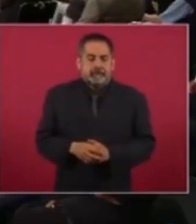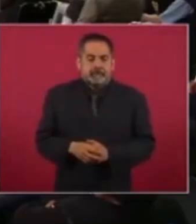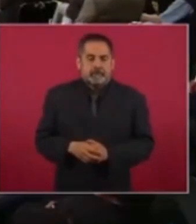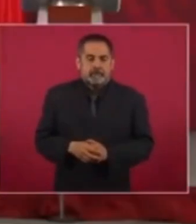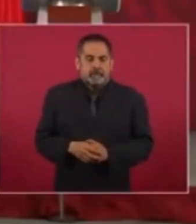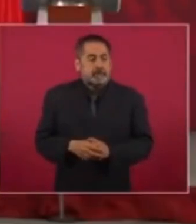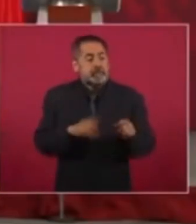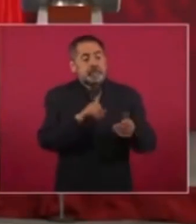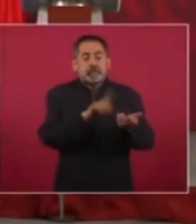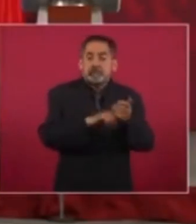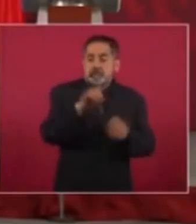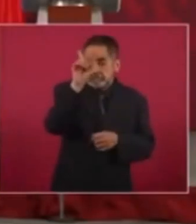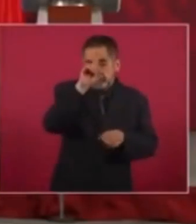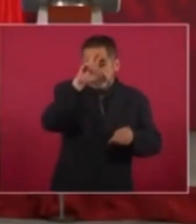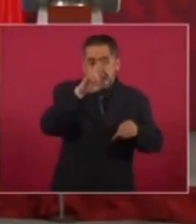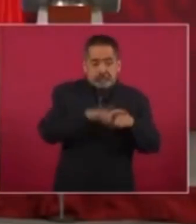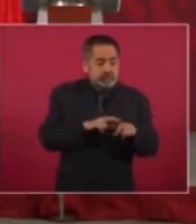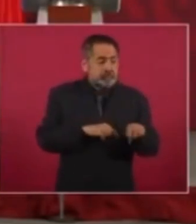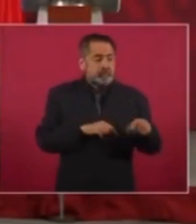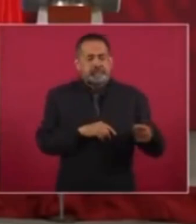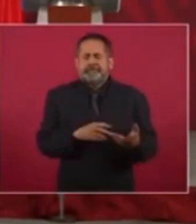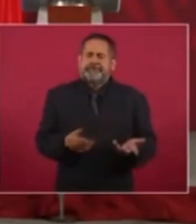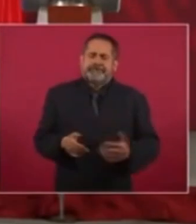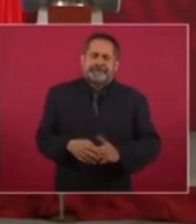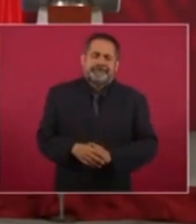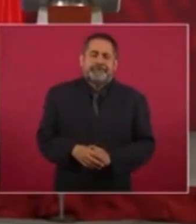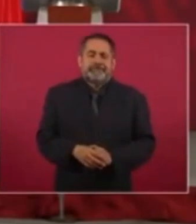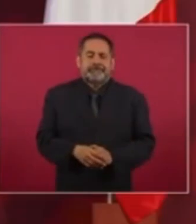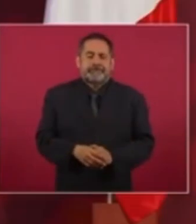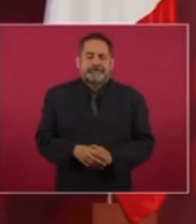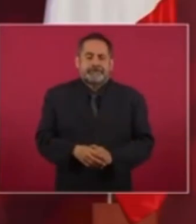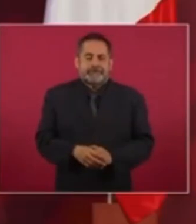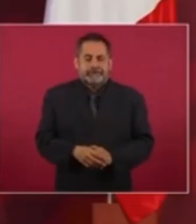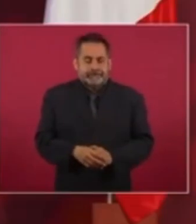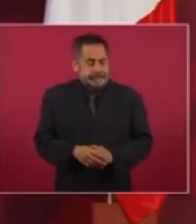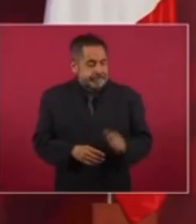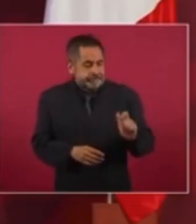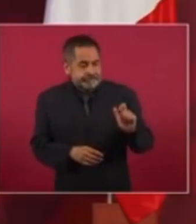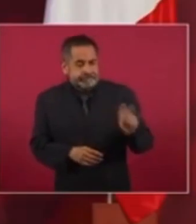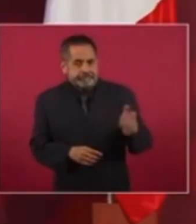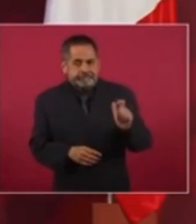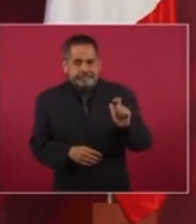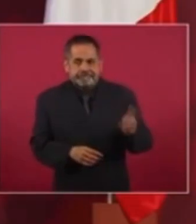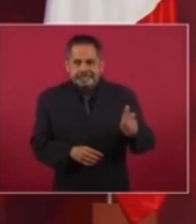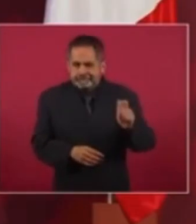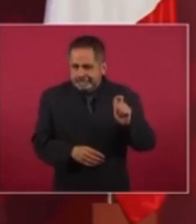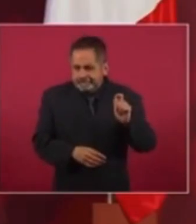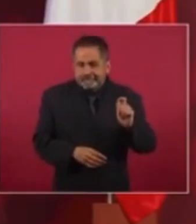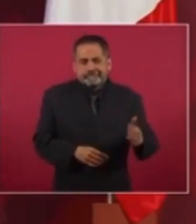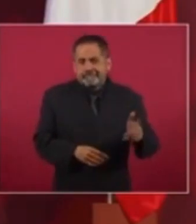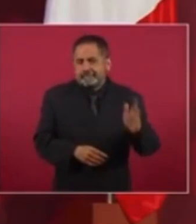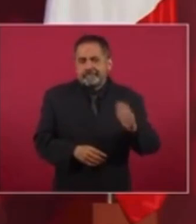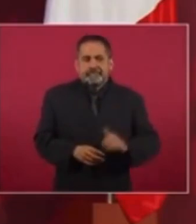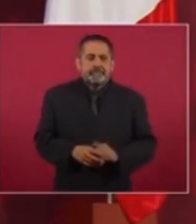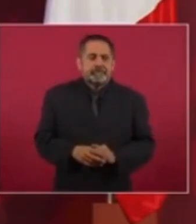estamos pagando una deuda de los señores empresarios banqueros. Ernesto Zedillo junto